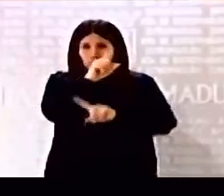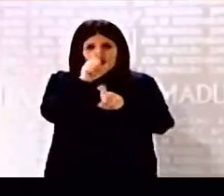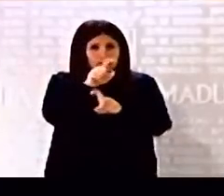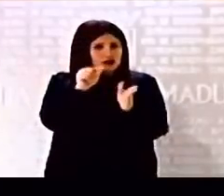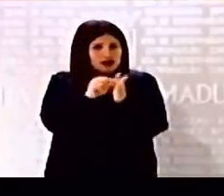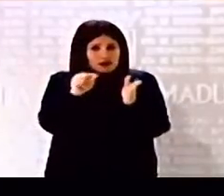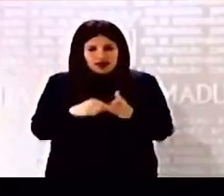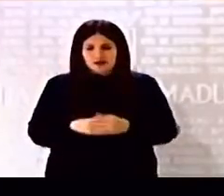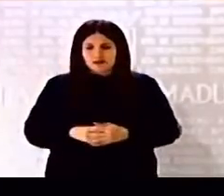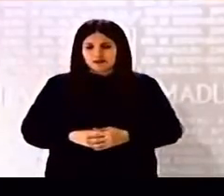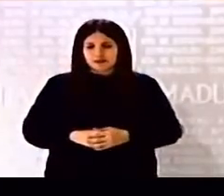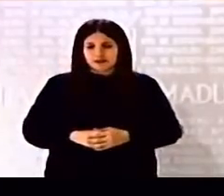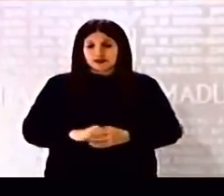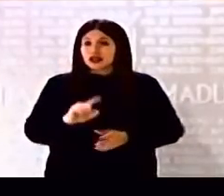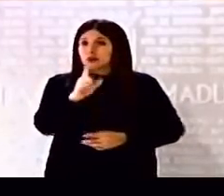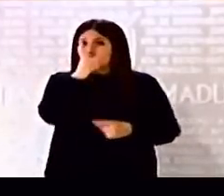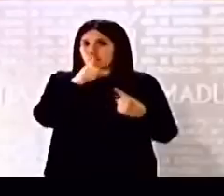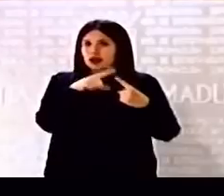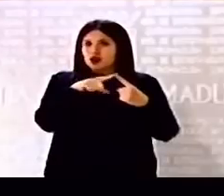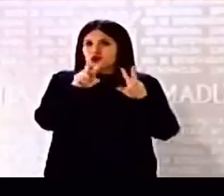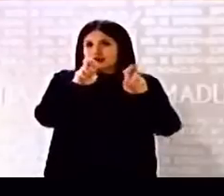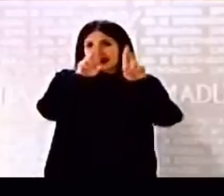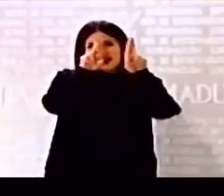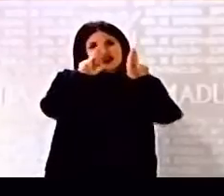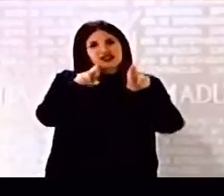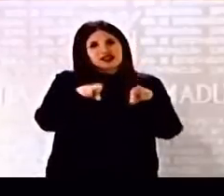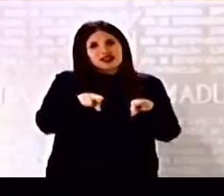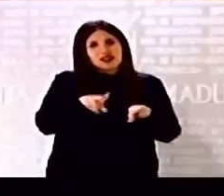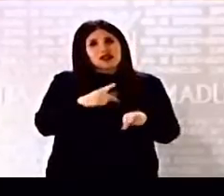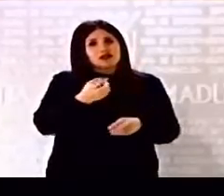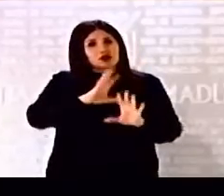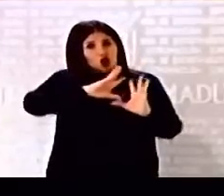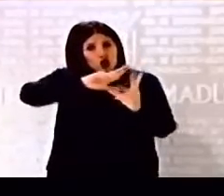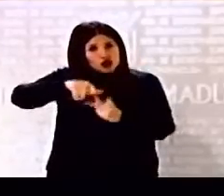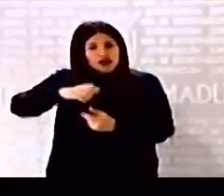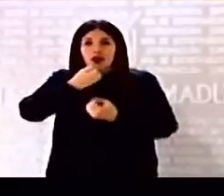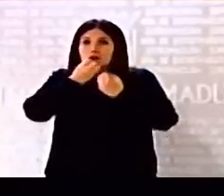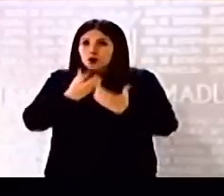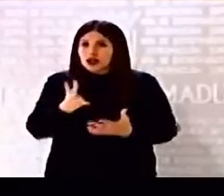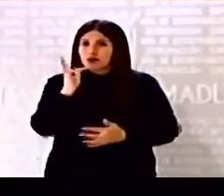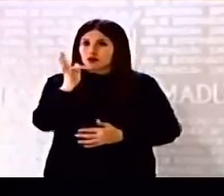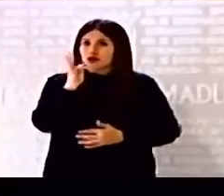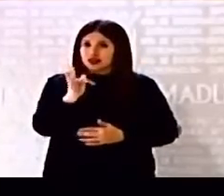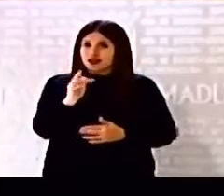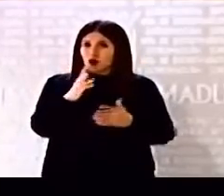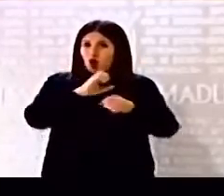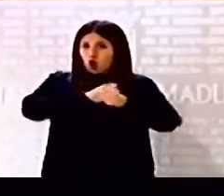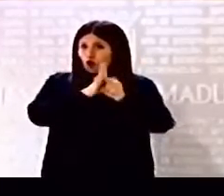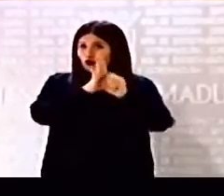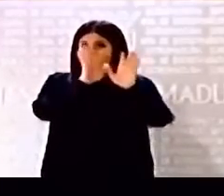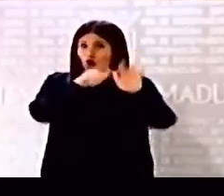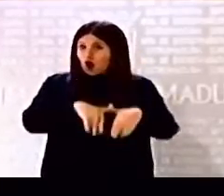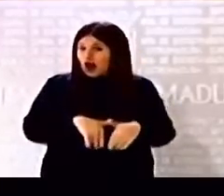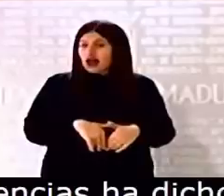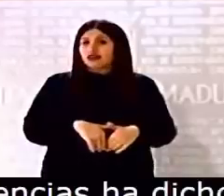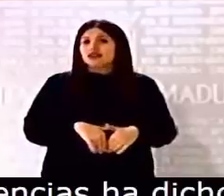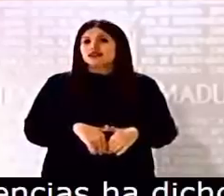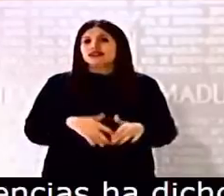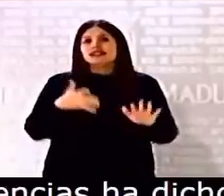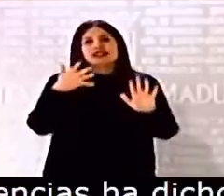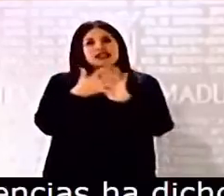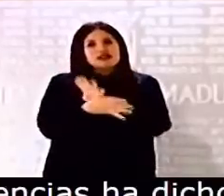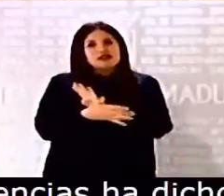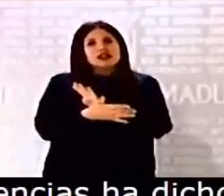rápidas. La primera, sobre las residencias, ha dicho una buena noticia, ya están libres de COVID. No se han incorporado